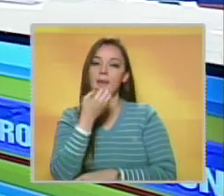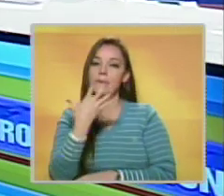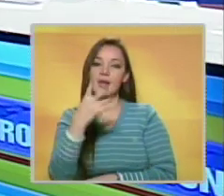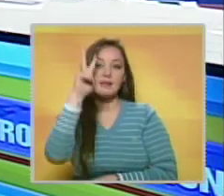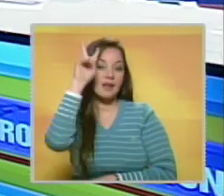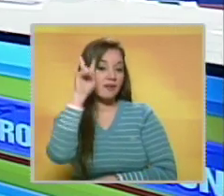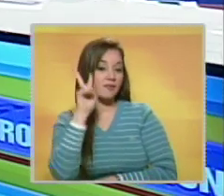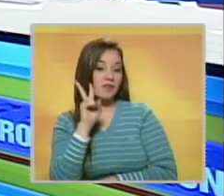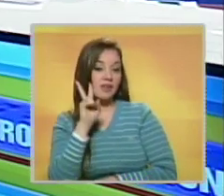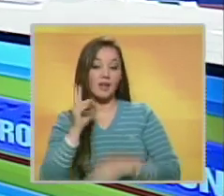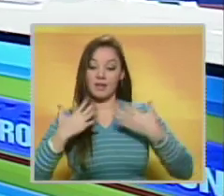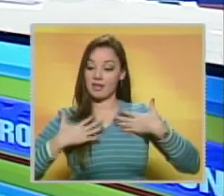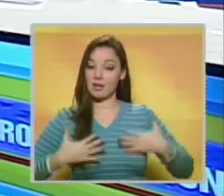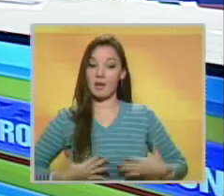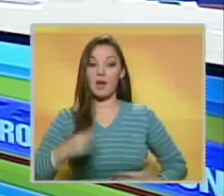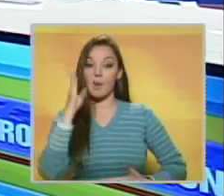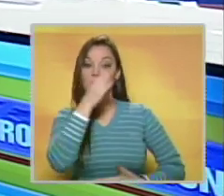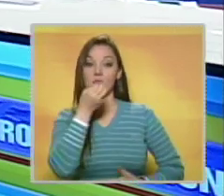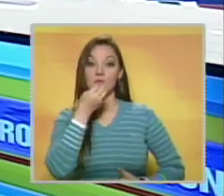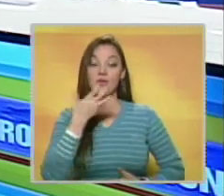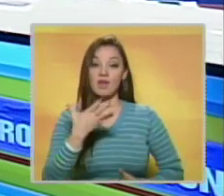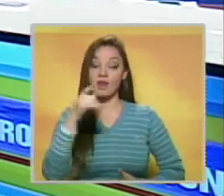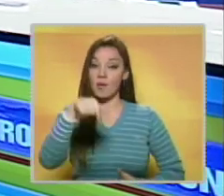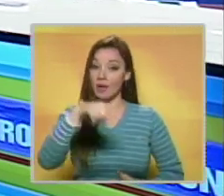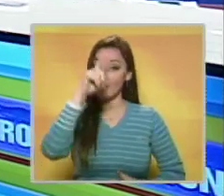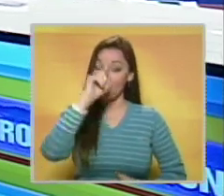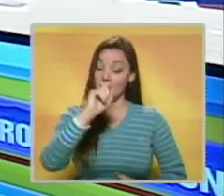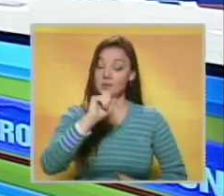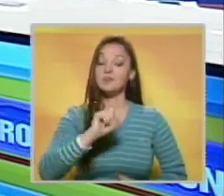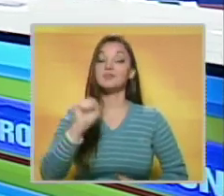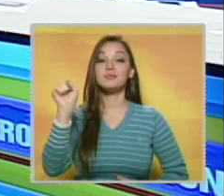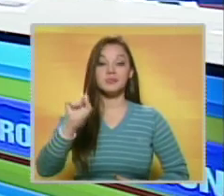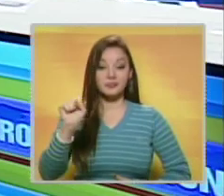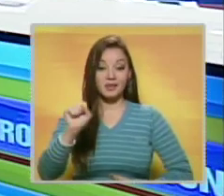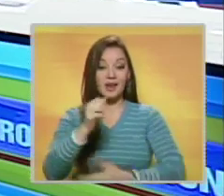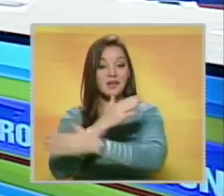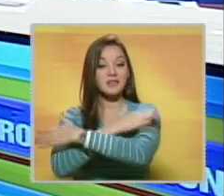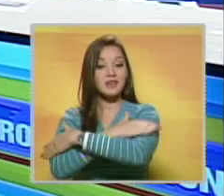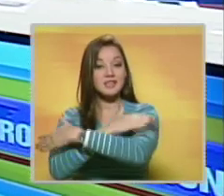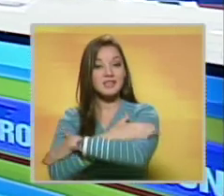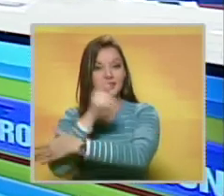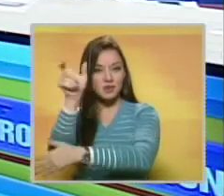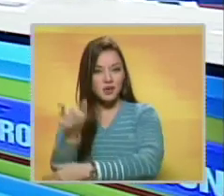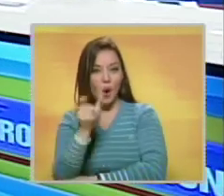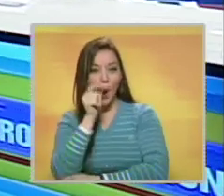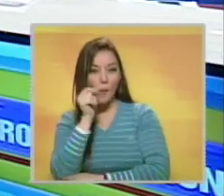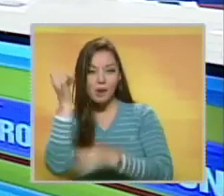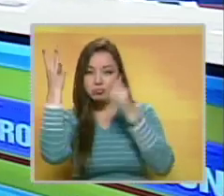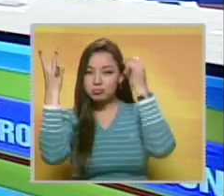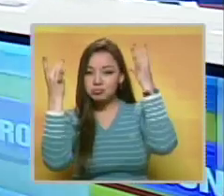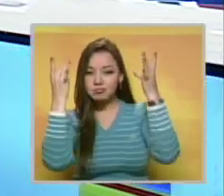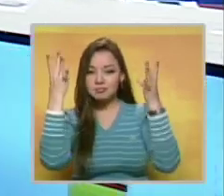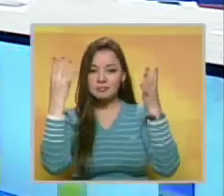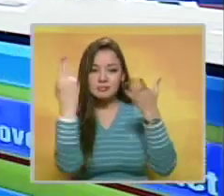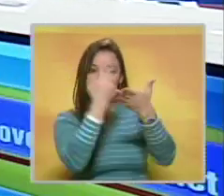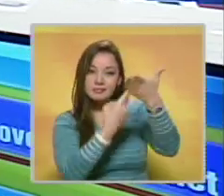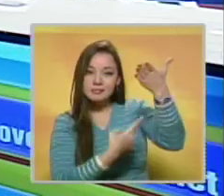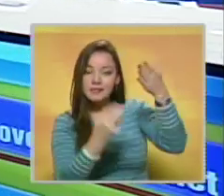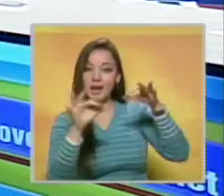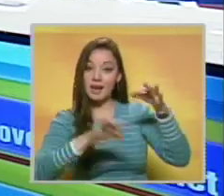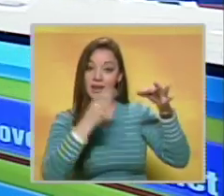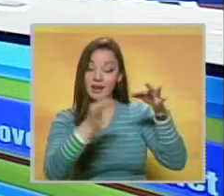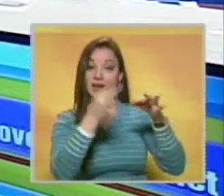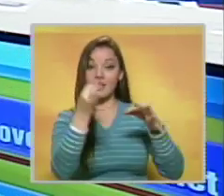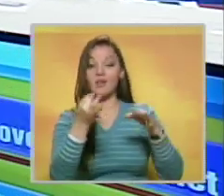Virgen, que está vestida muy, muy linda este año, ¿no? Así es. Felicitaciones de nuevo a Luis Perdomo, a todos los larenses, a todos los venezolanos.